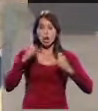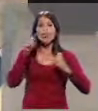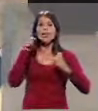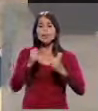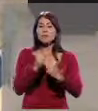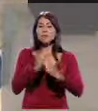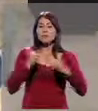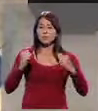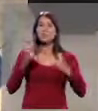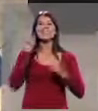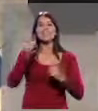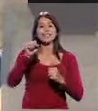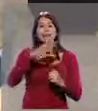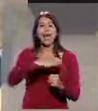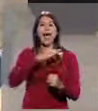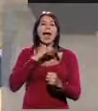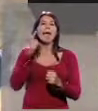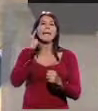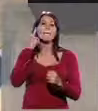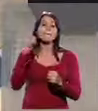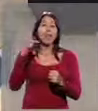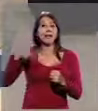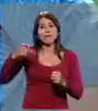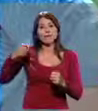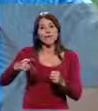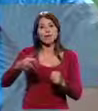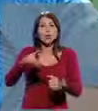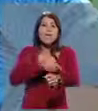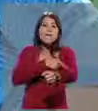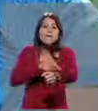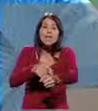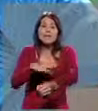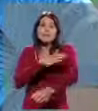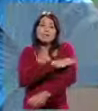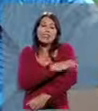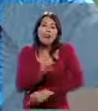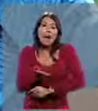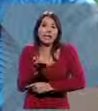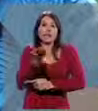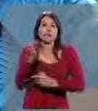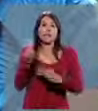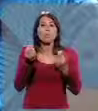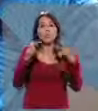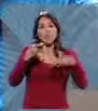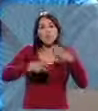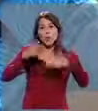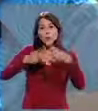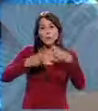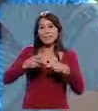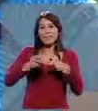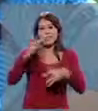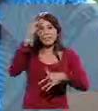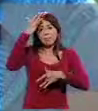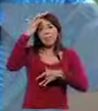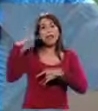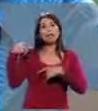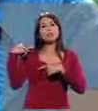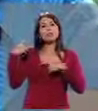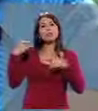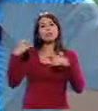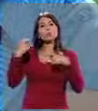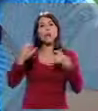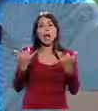riesgo para diabetes para presión alta y para muchos problemas eh de las enfermedades crónicas que vemos hoy